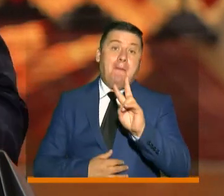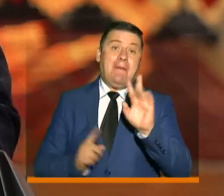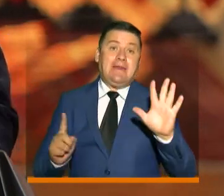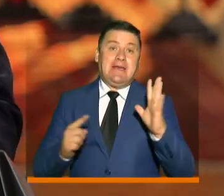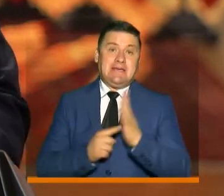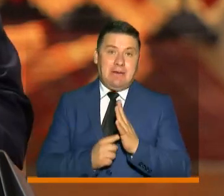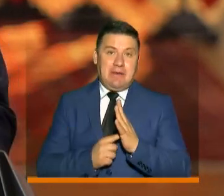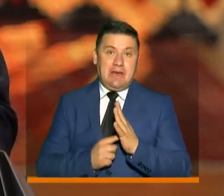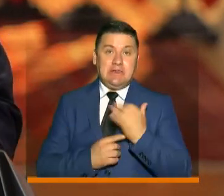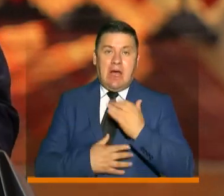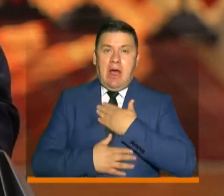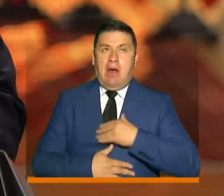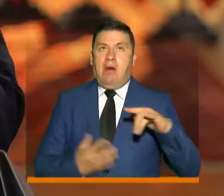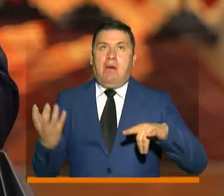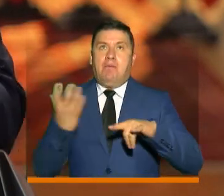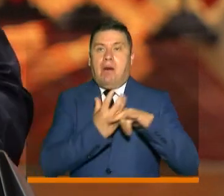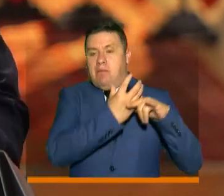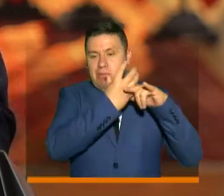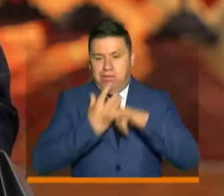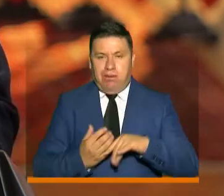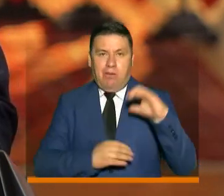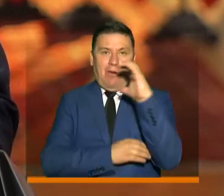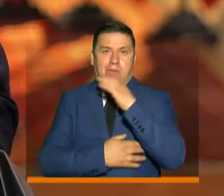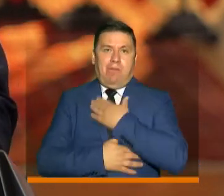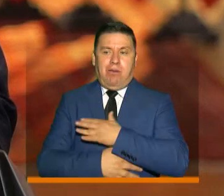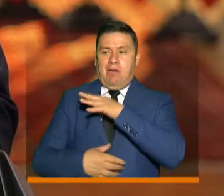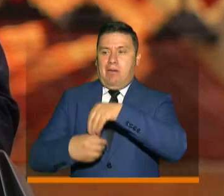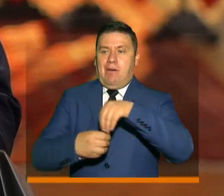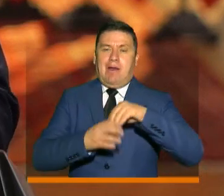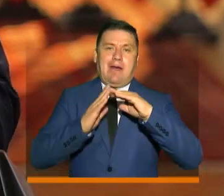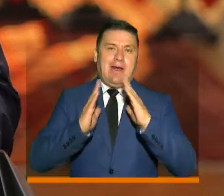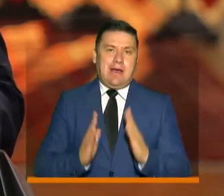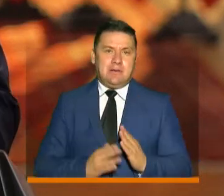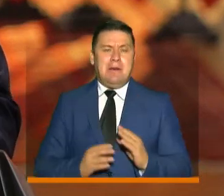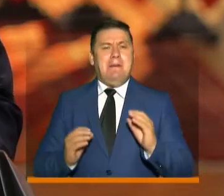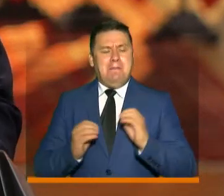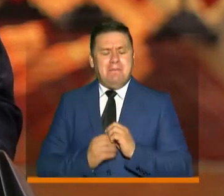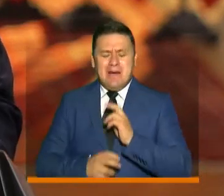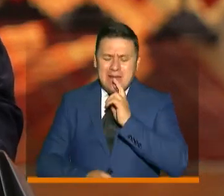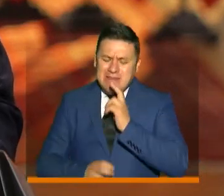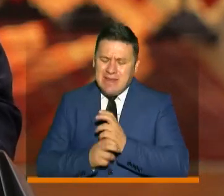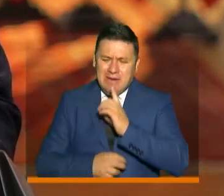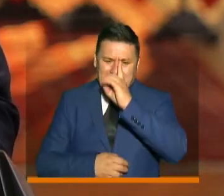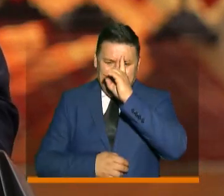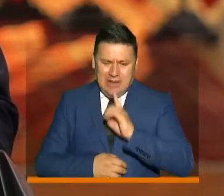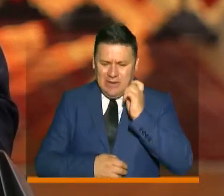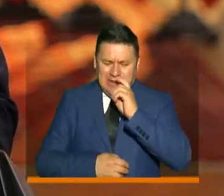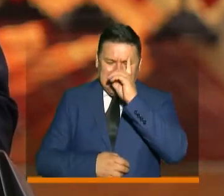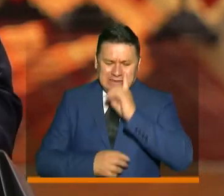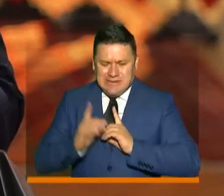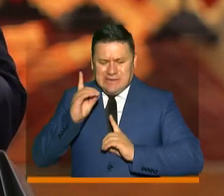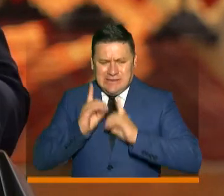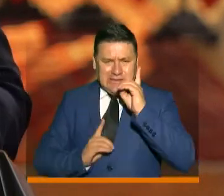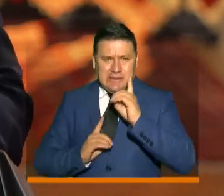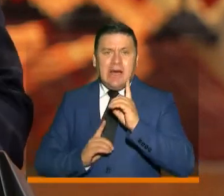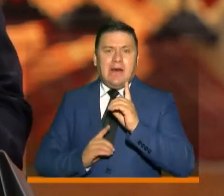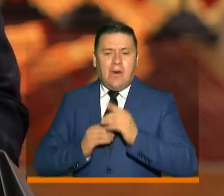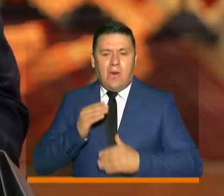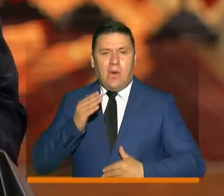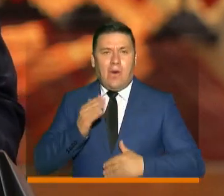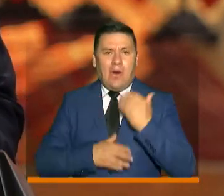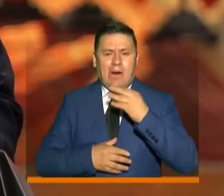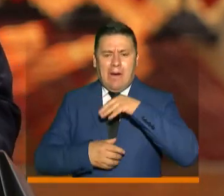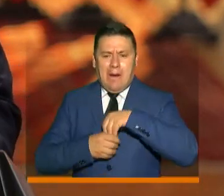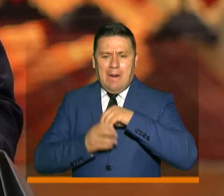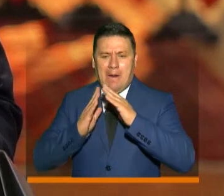encuentran de nuevo en sus casas y finalmente tomamos la decisión más difícil que haya tomado el gobierno alguno la de iniciar el